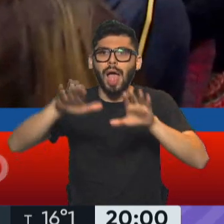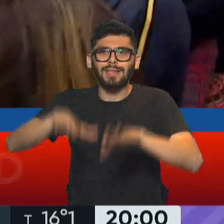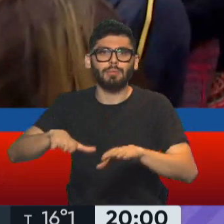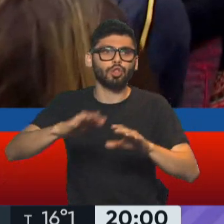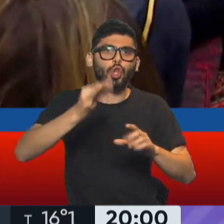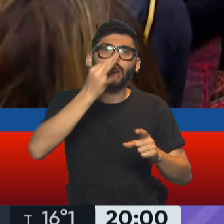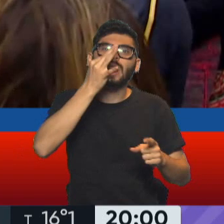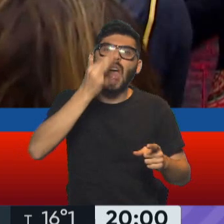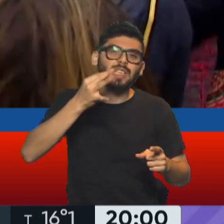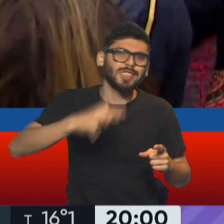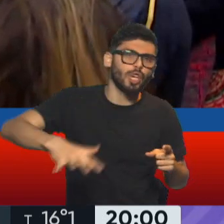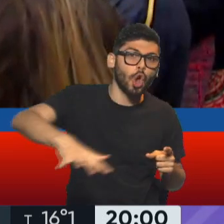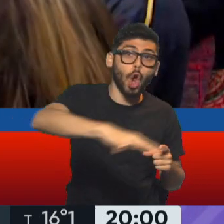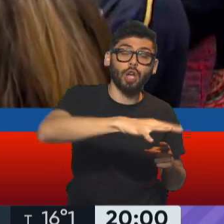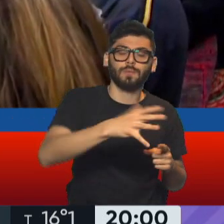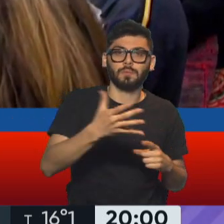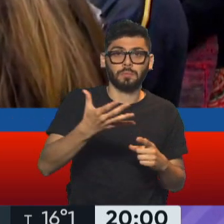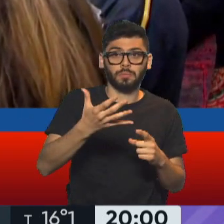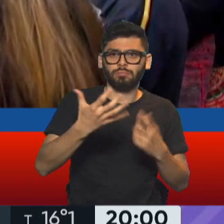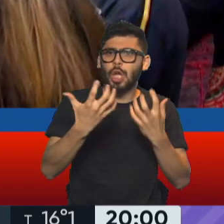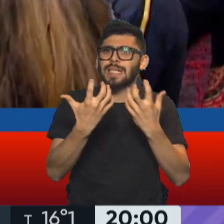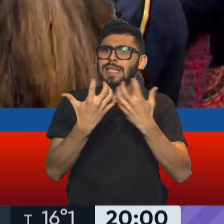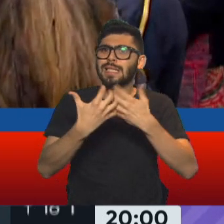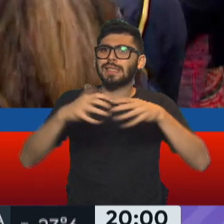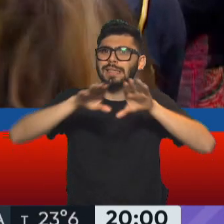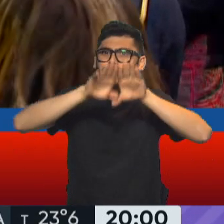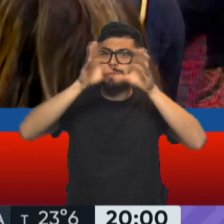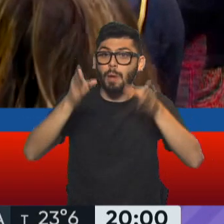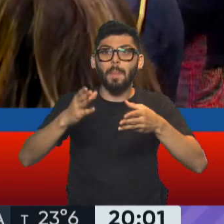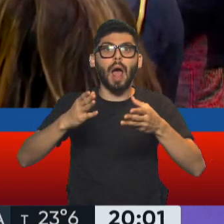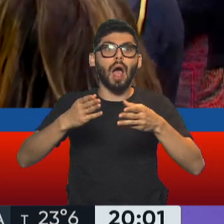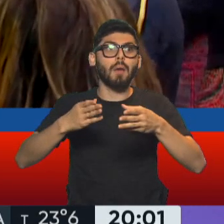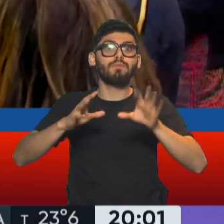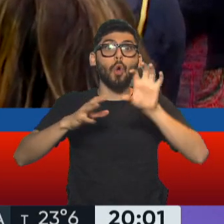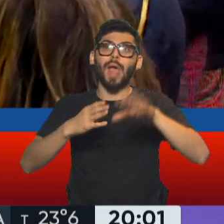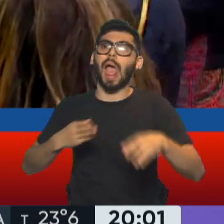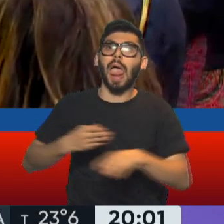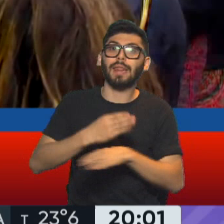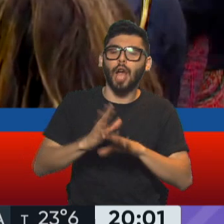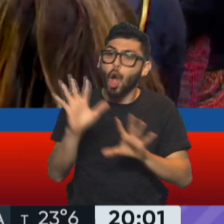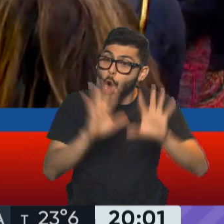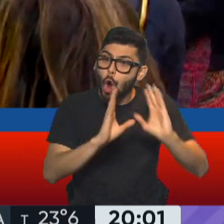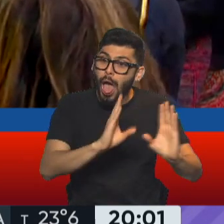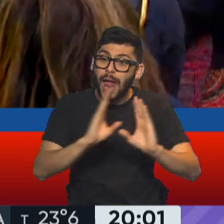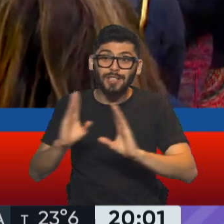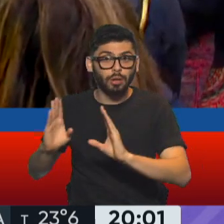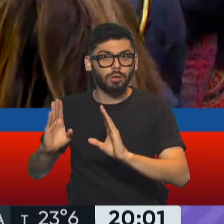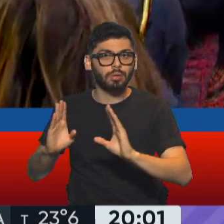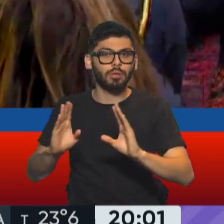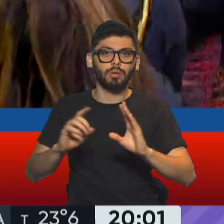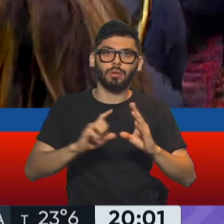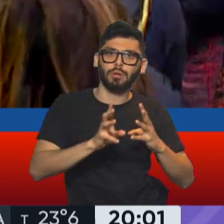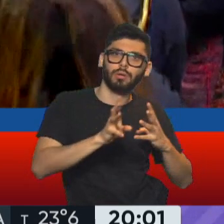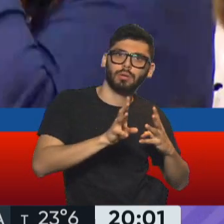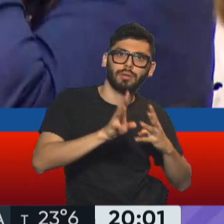un sistema administrado y organizado para entrar a la provincia, empezaron a